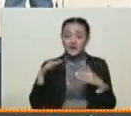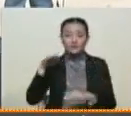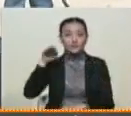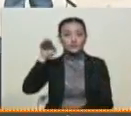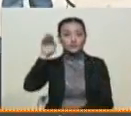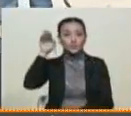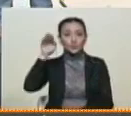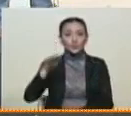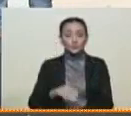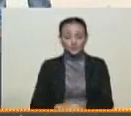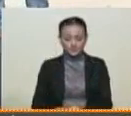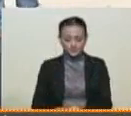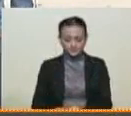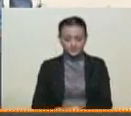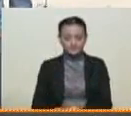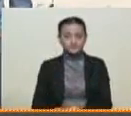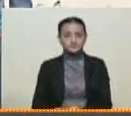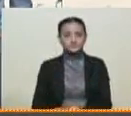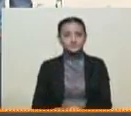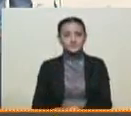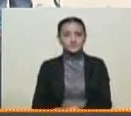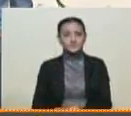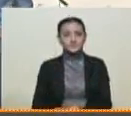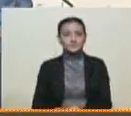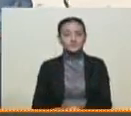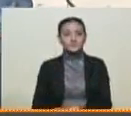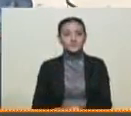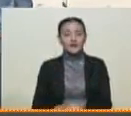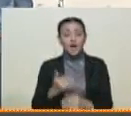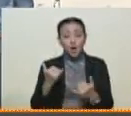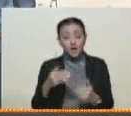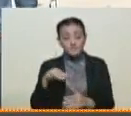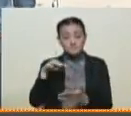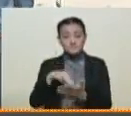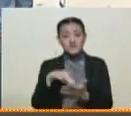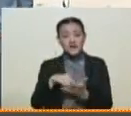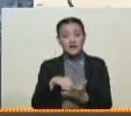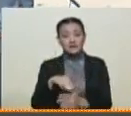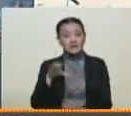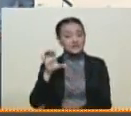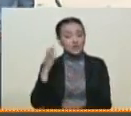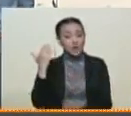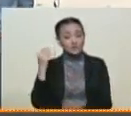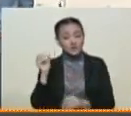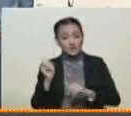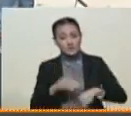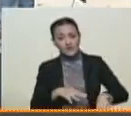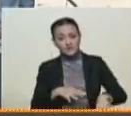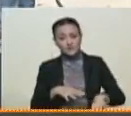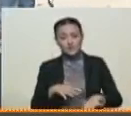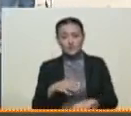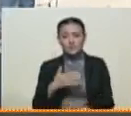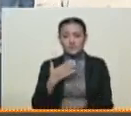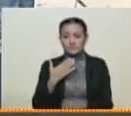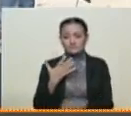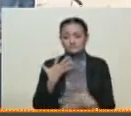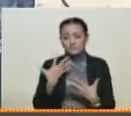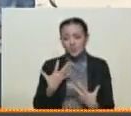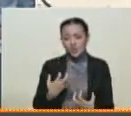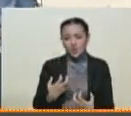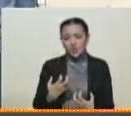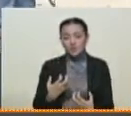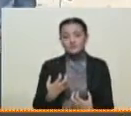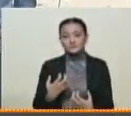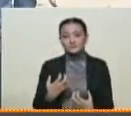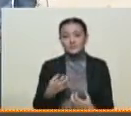futuro. Bueno, pudiéramos extrapolar lo que hoy es Miranda, un estado en el abandono, en la desidia, en la tristeza,